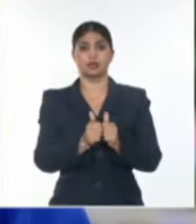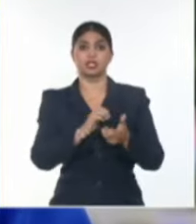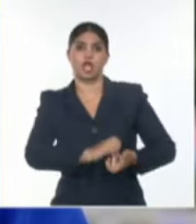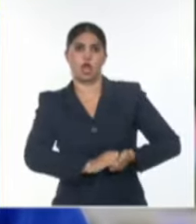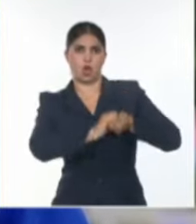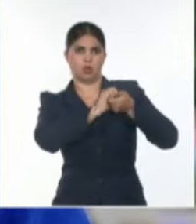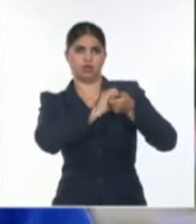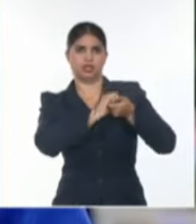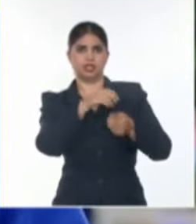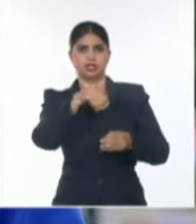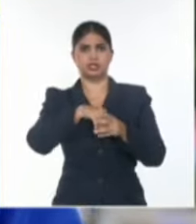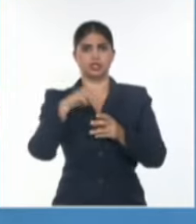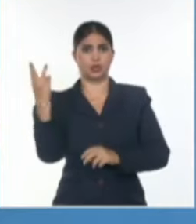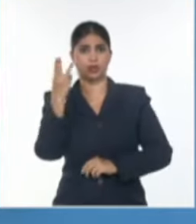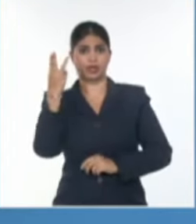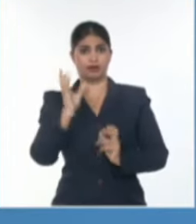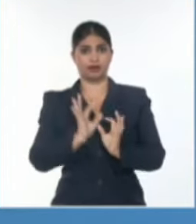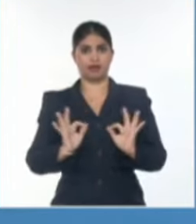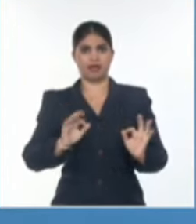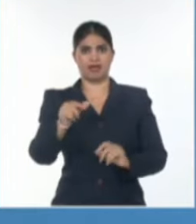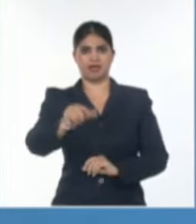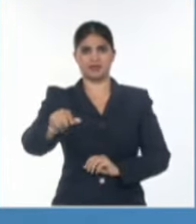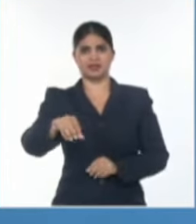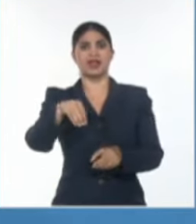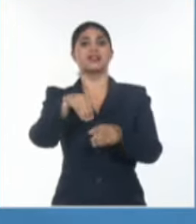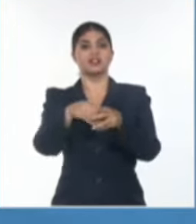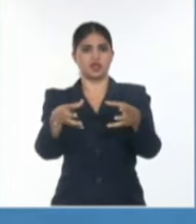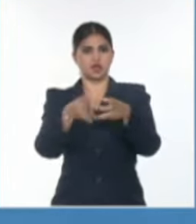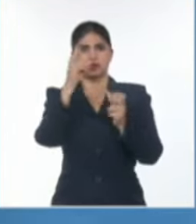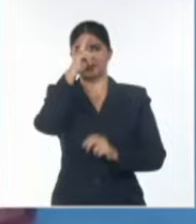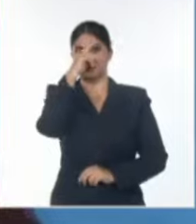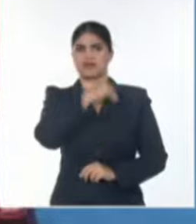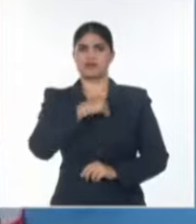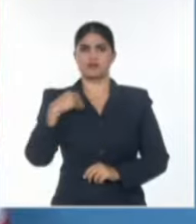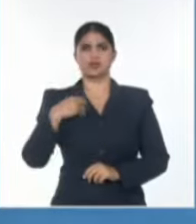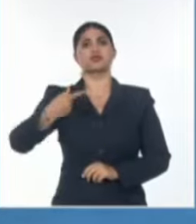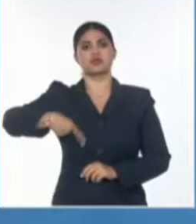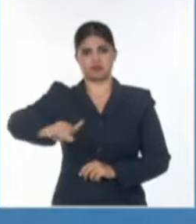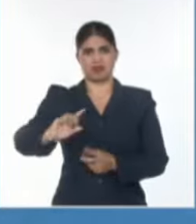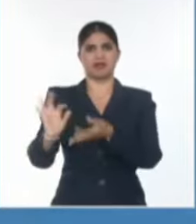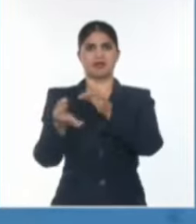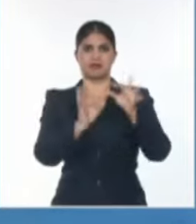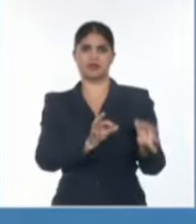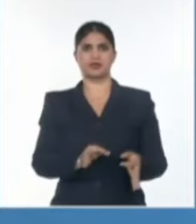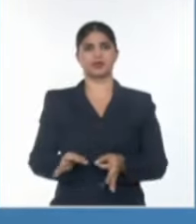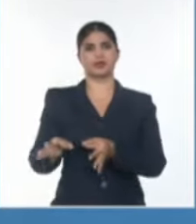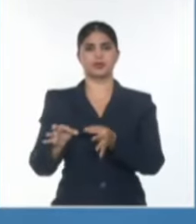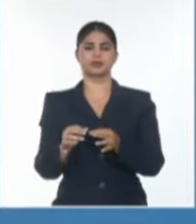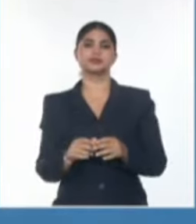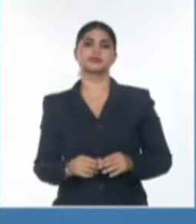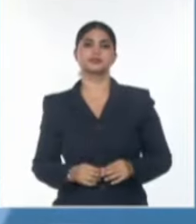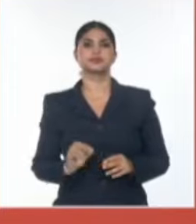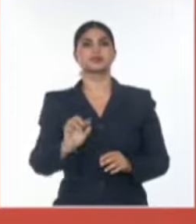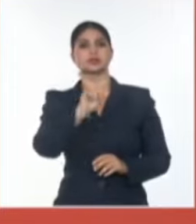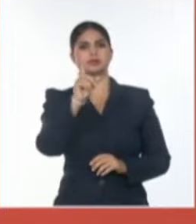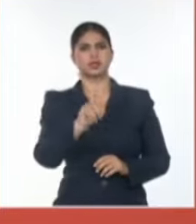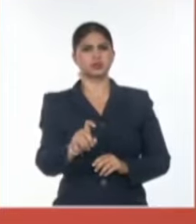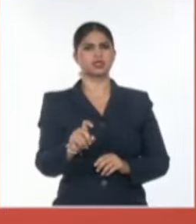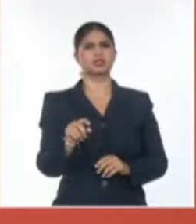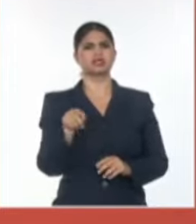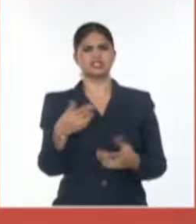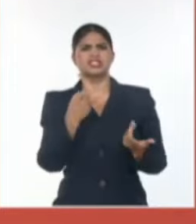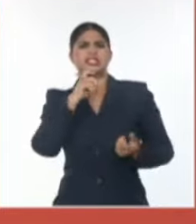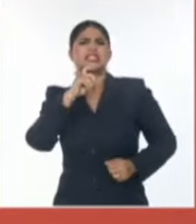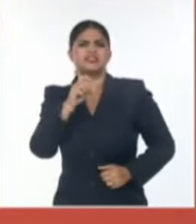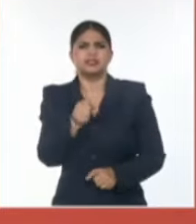ellos hoy forman parte de la delegación médica que va a asistir a nuestros atletas y a la delegación. ¿Cuán complejo resulta para tan